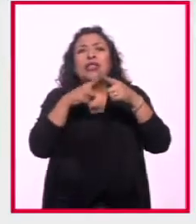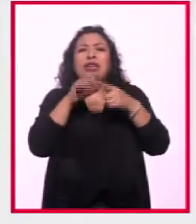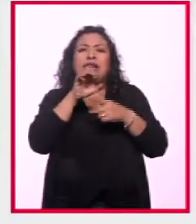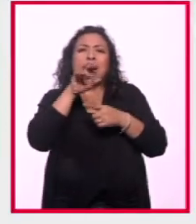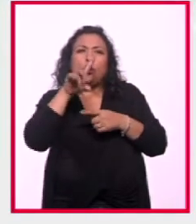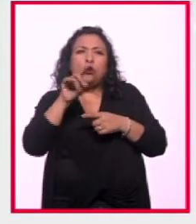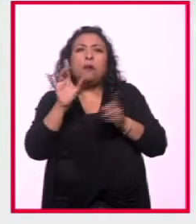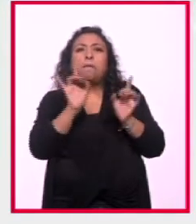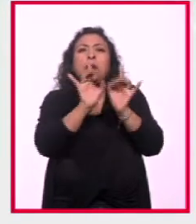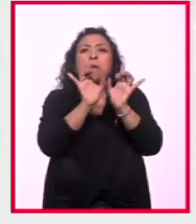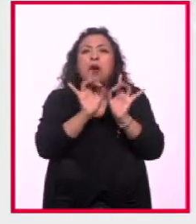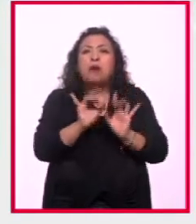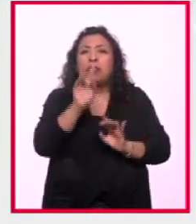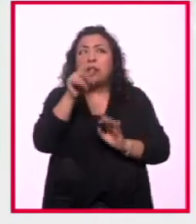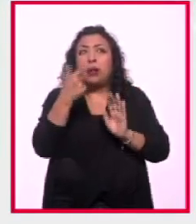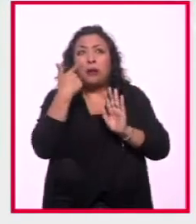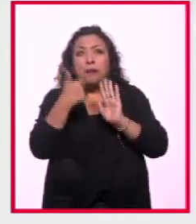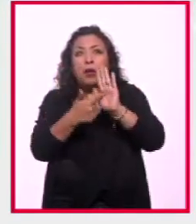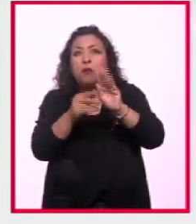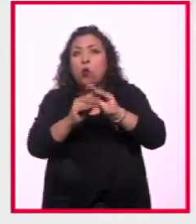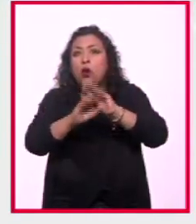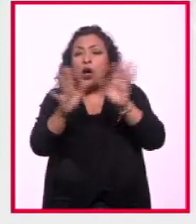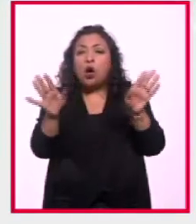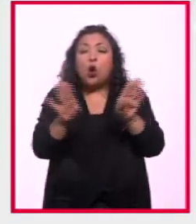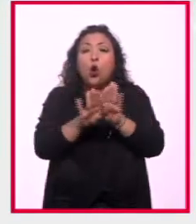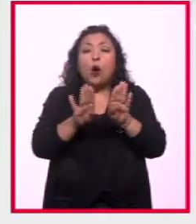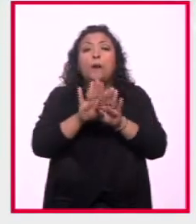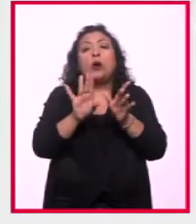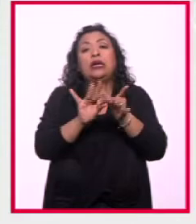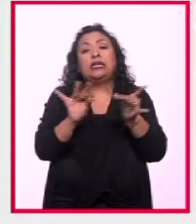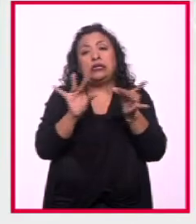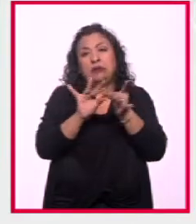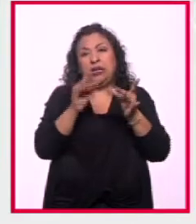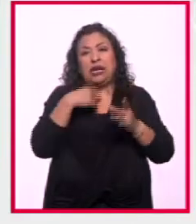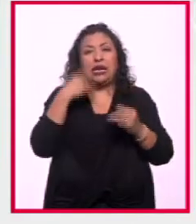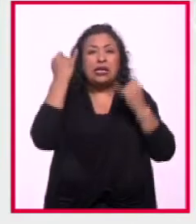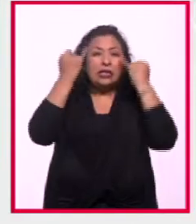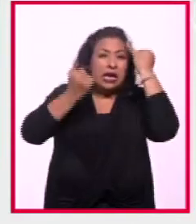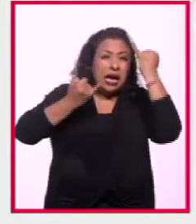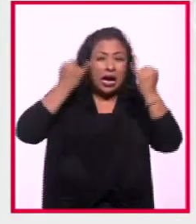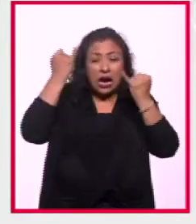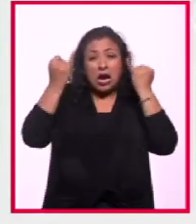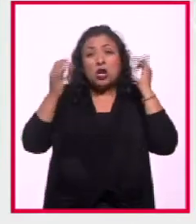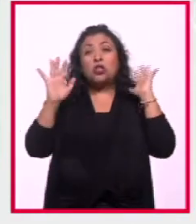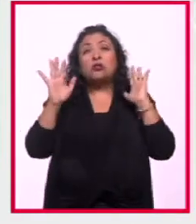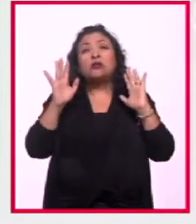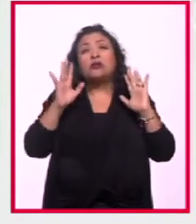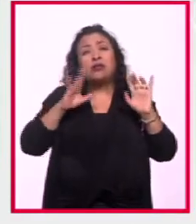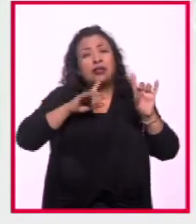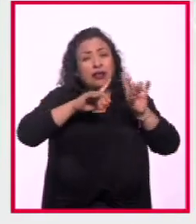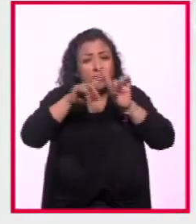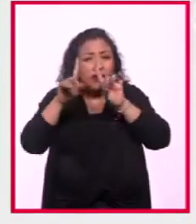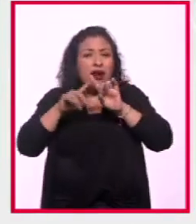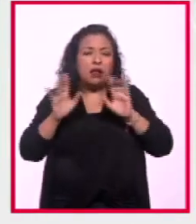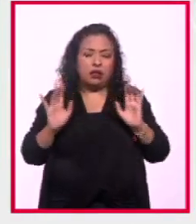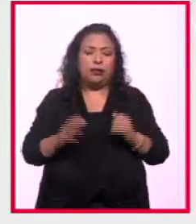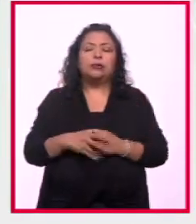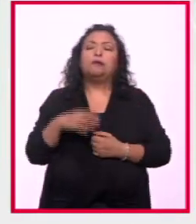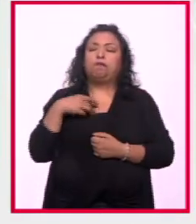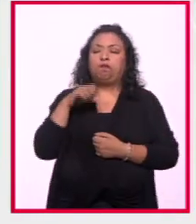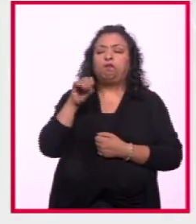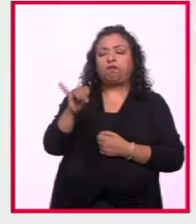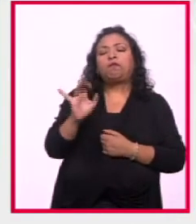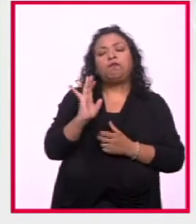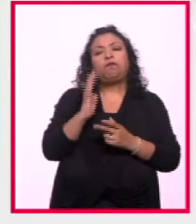acontecimientos que son muy marcados y qué y definen idearios que divergen de alguna manera sí